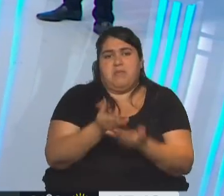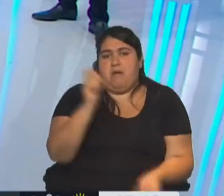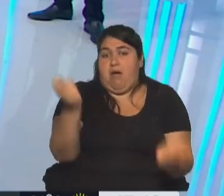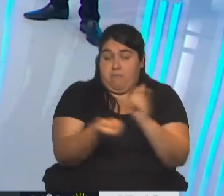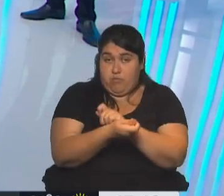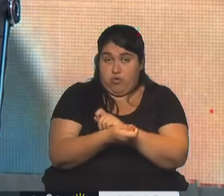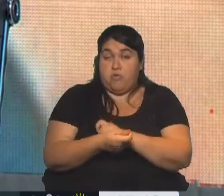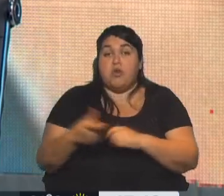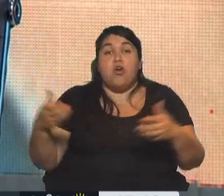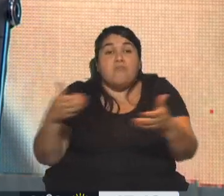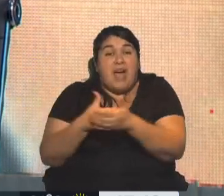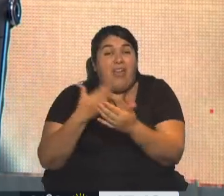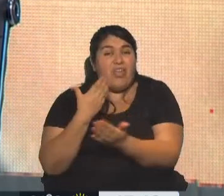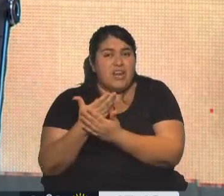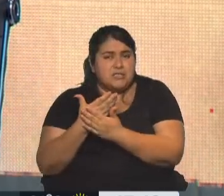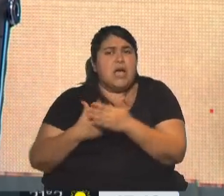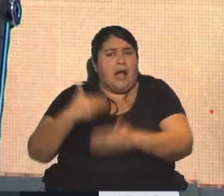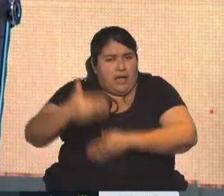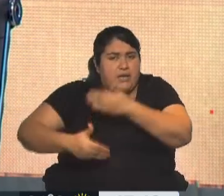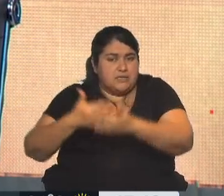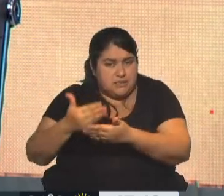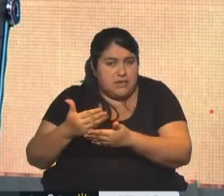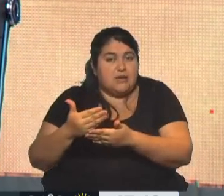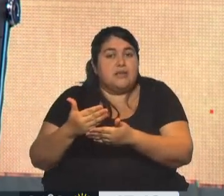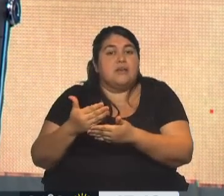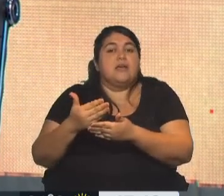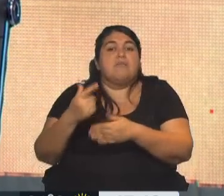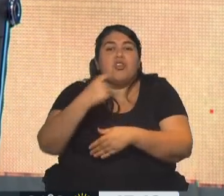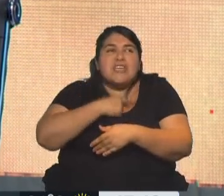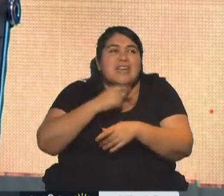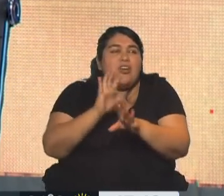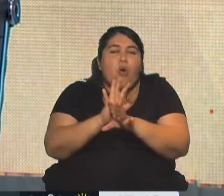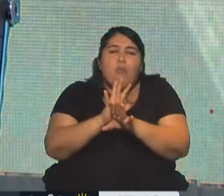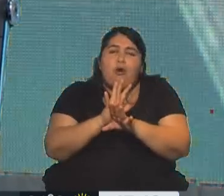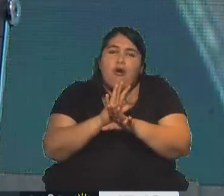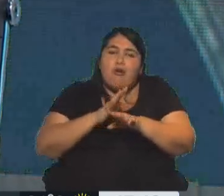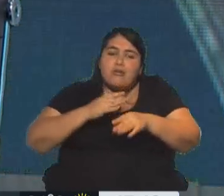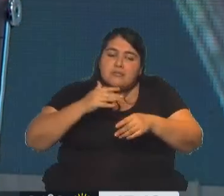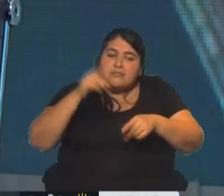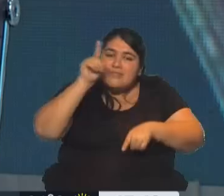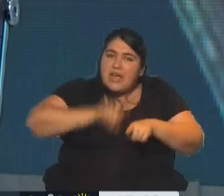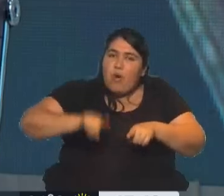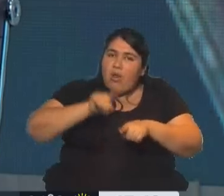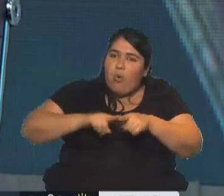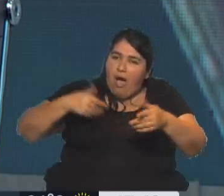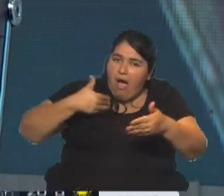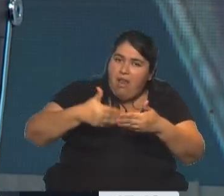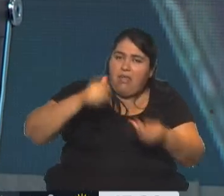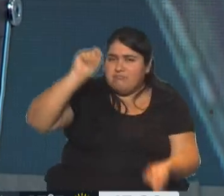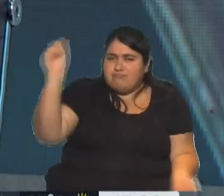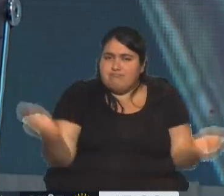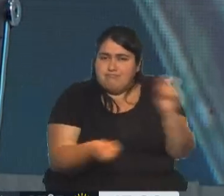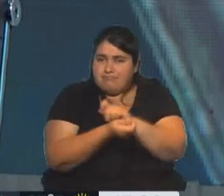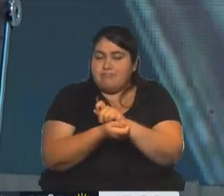crece, pero ¿por qué crece? Porque promete romper el sistema, más allá de que en realidad pueda llegar a darse o no